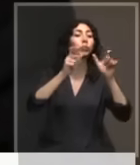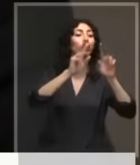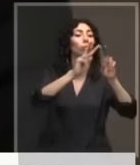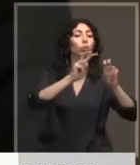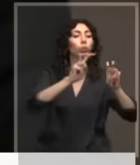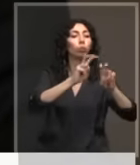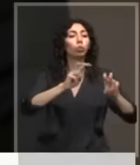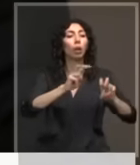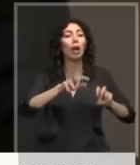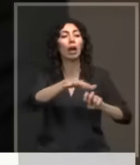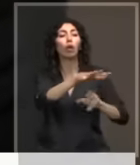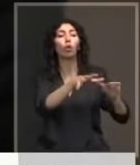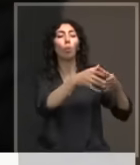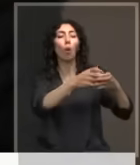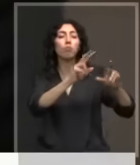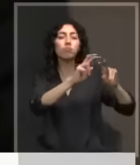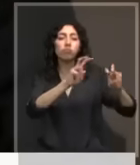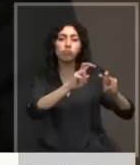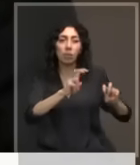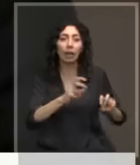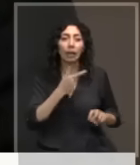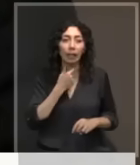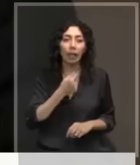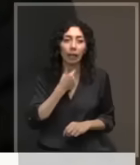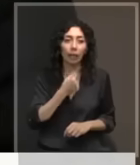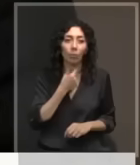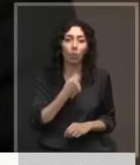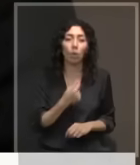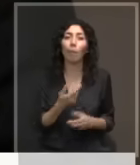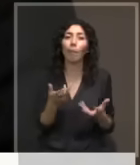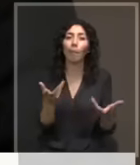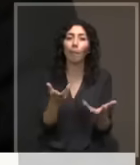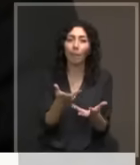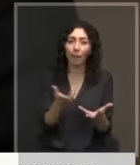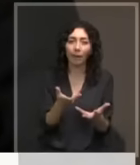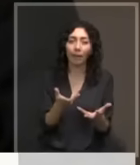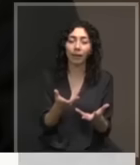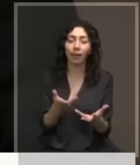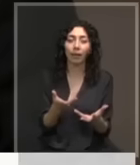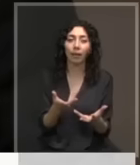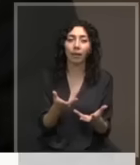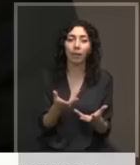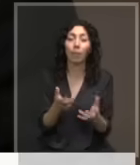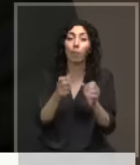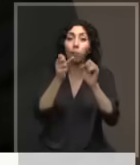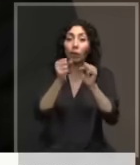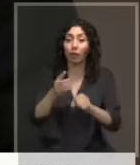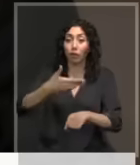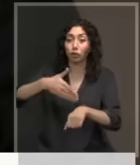sobre esta organización en relación a la investigación que se lleva a cabo para efectivamente